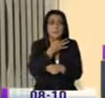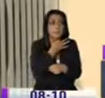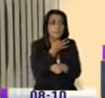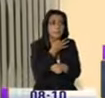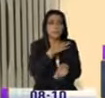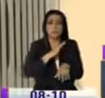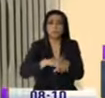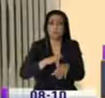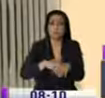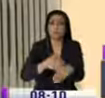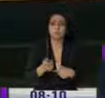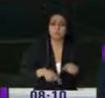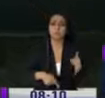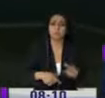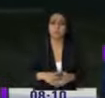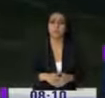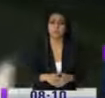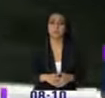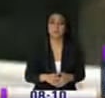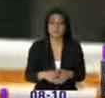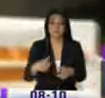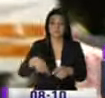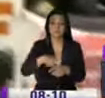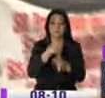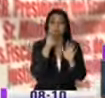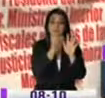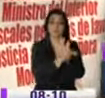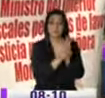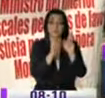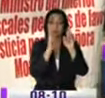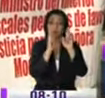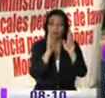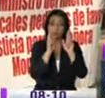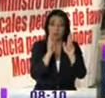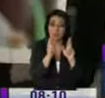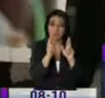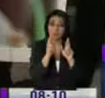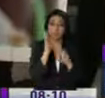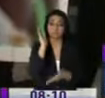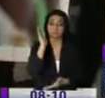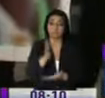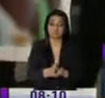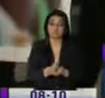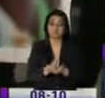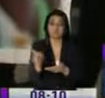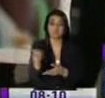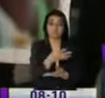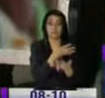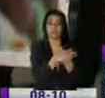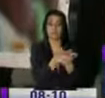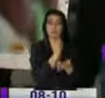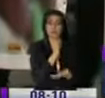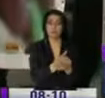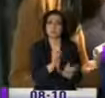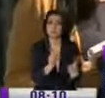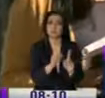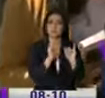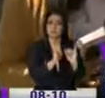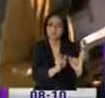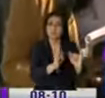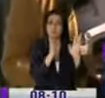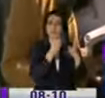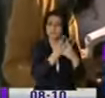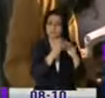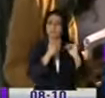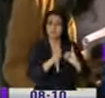amenazas de esta banda? Los denunciantes esperan que la solicitud de revocatoria de la boleta de apremio no se ejecute. Caso